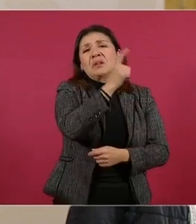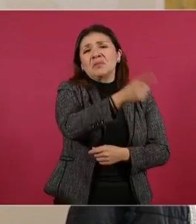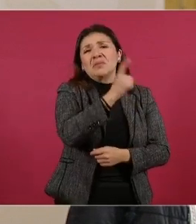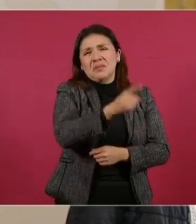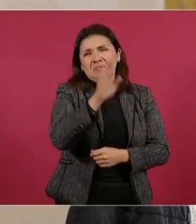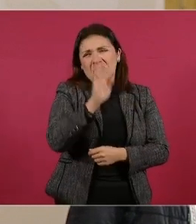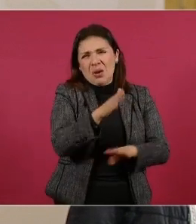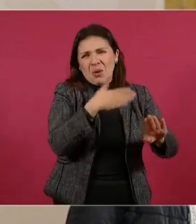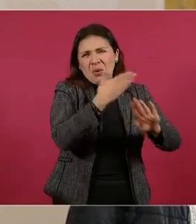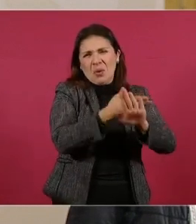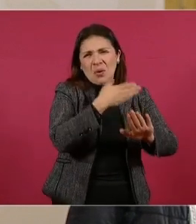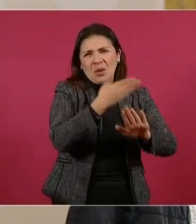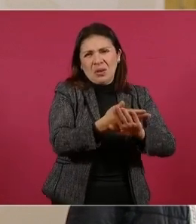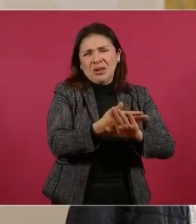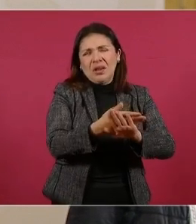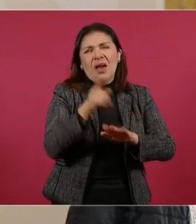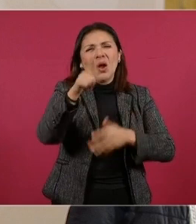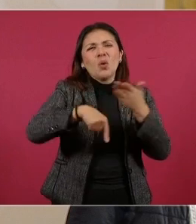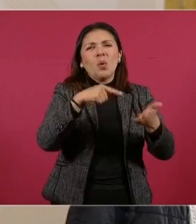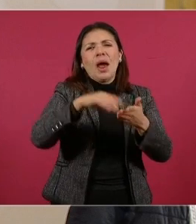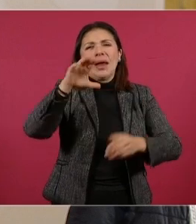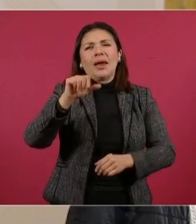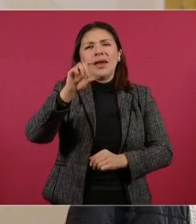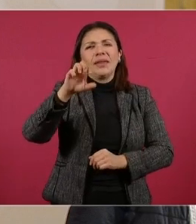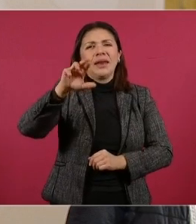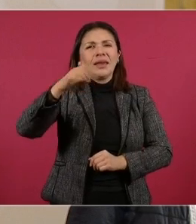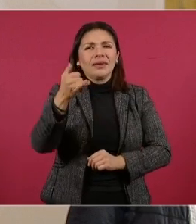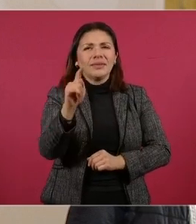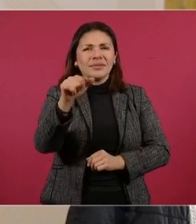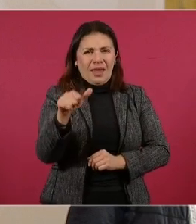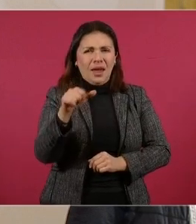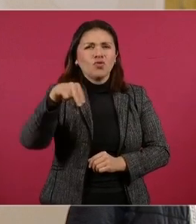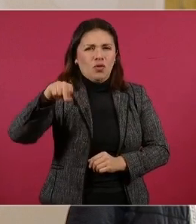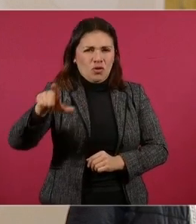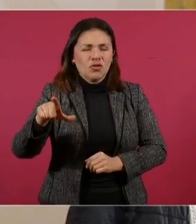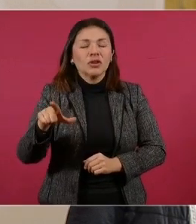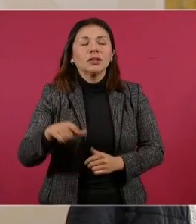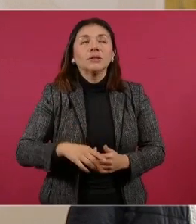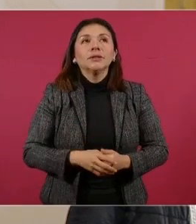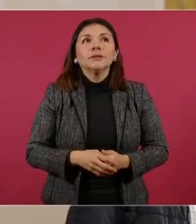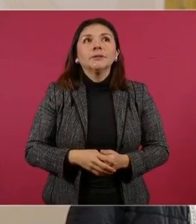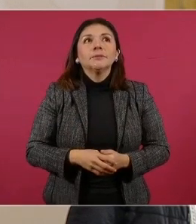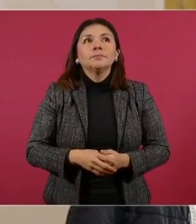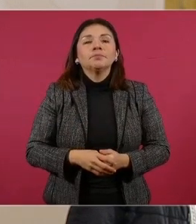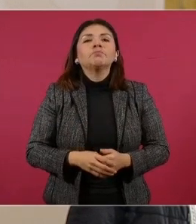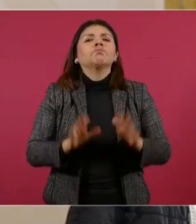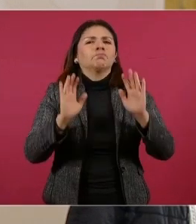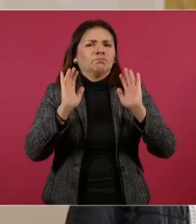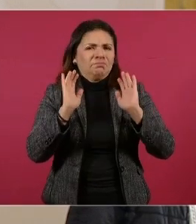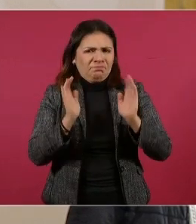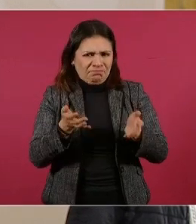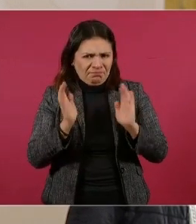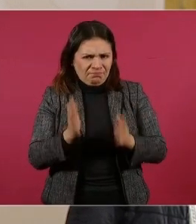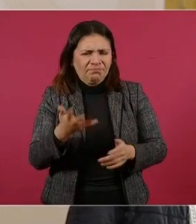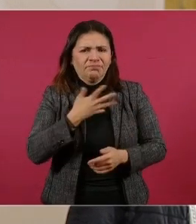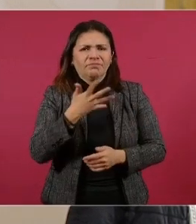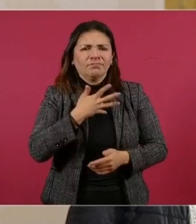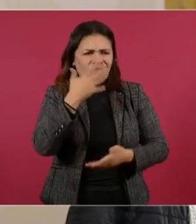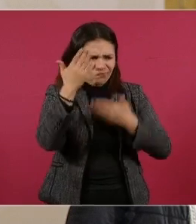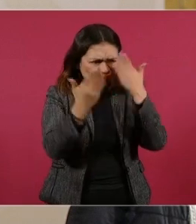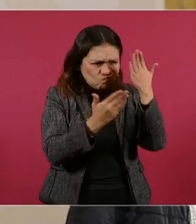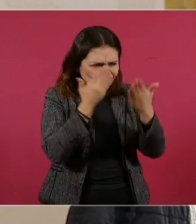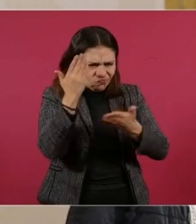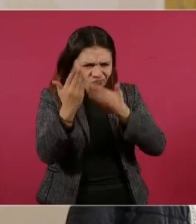refinería de cadereita se han hecho estudios se